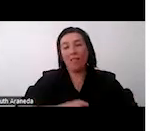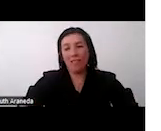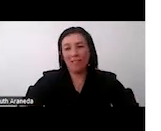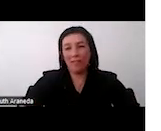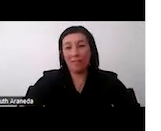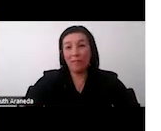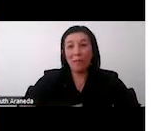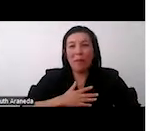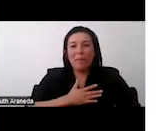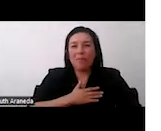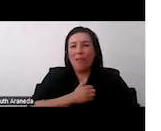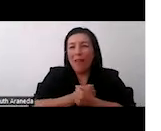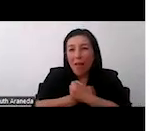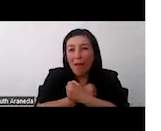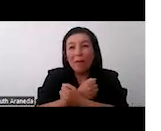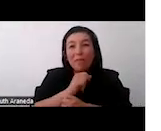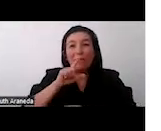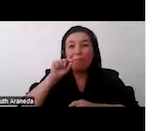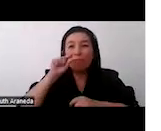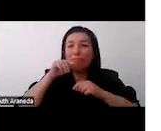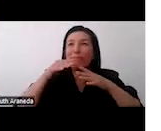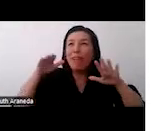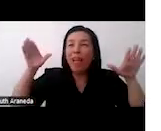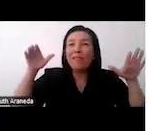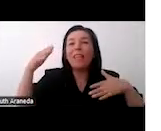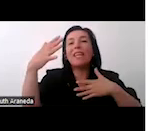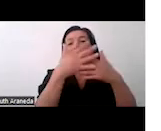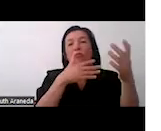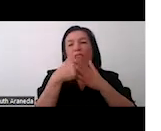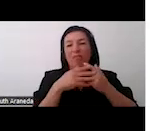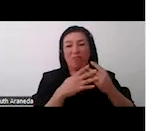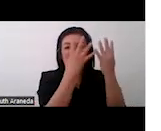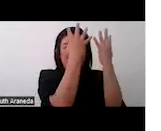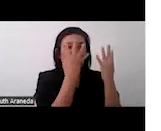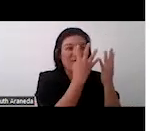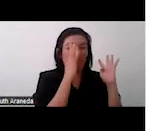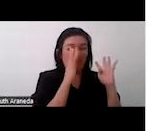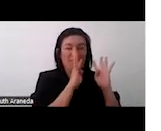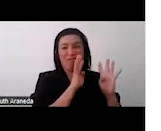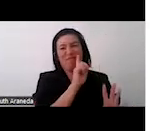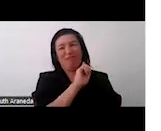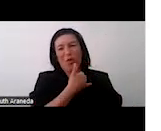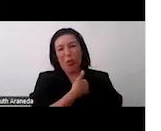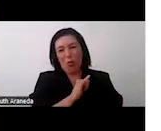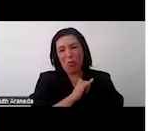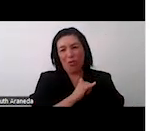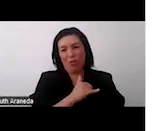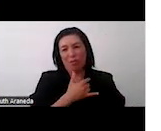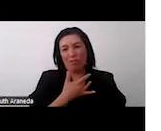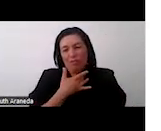que amamos las aves nos gusta verlas en su hábitat natural y no encerradas en jaulas, porque nosotros ya vivimos lo